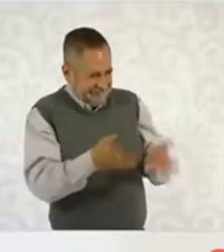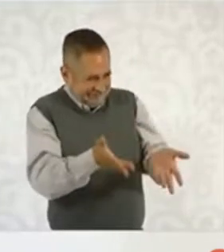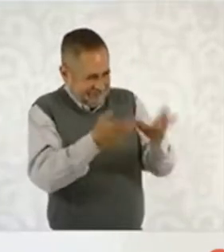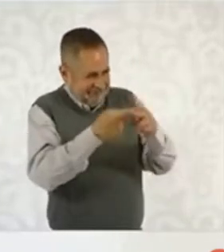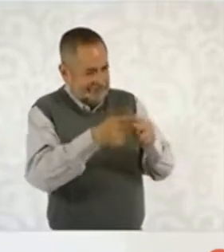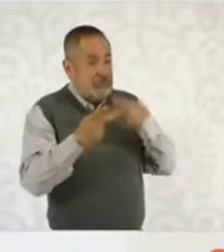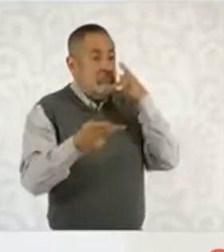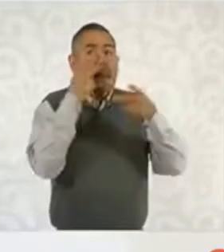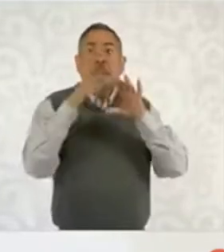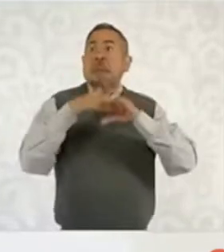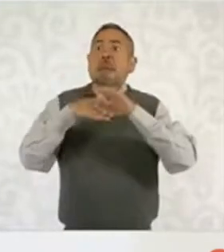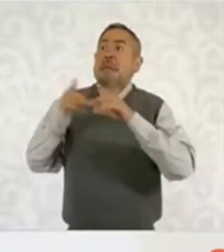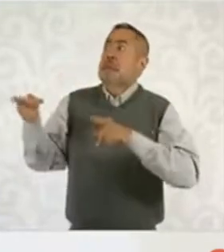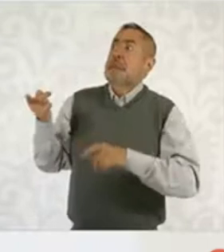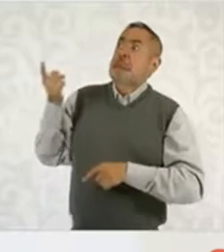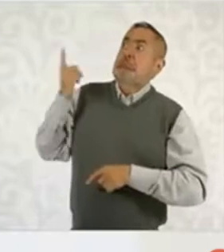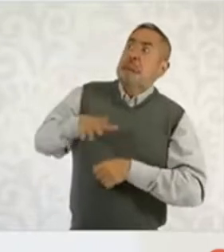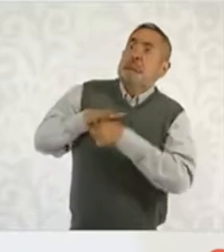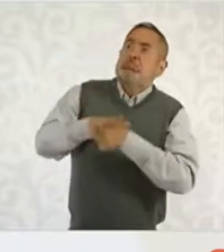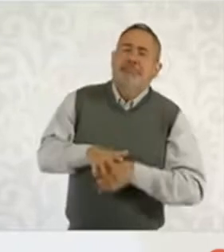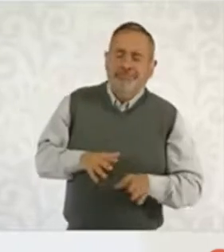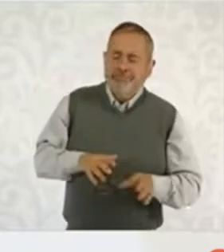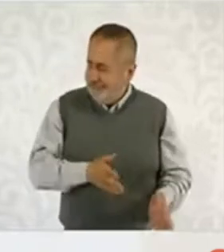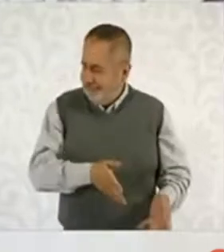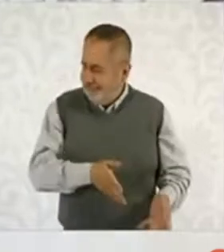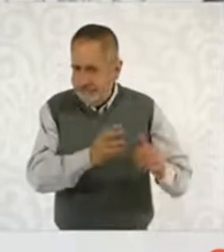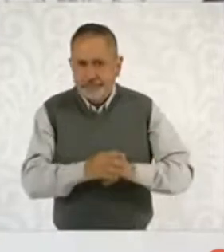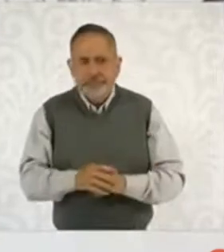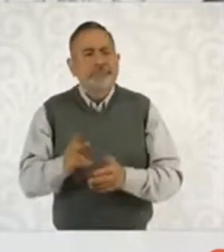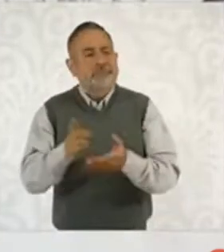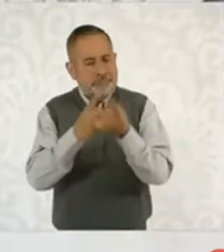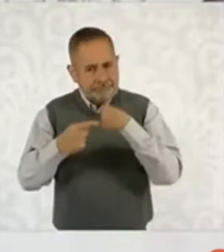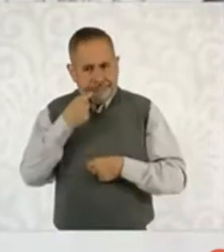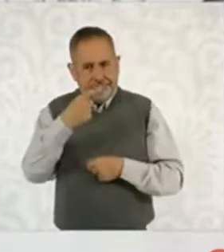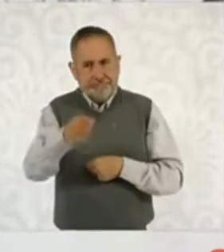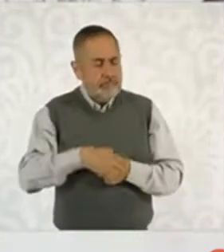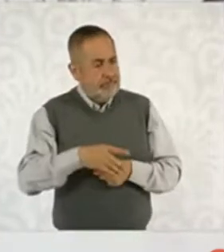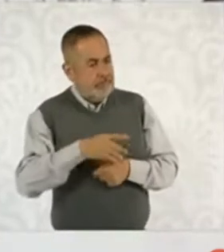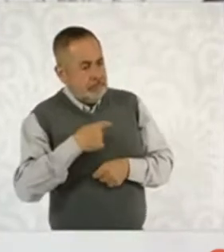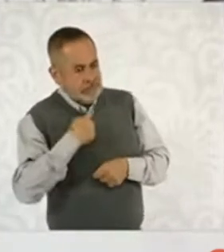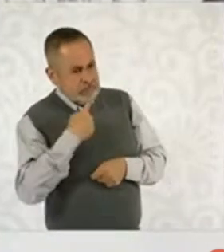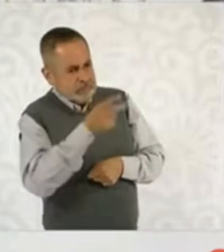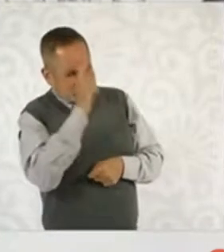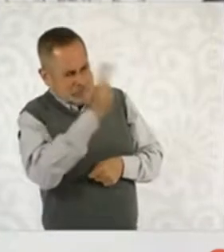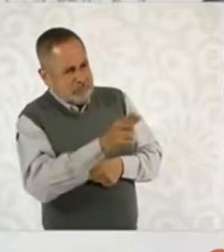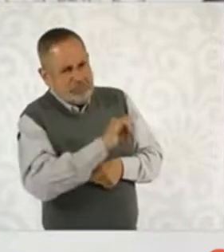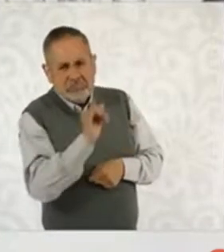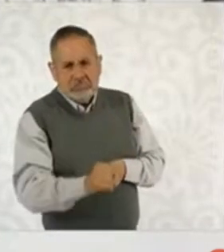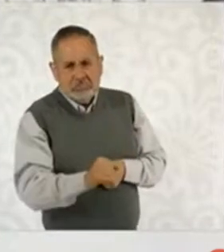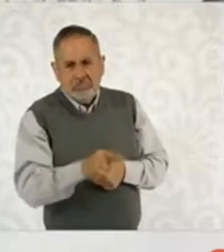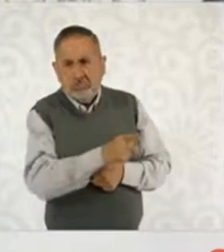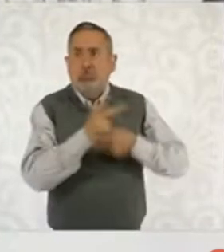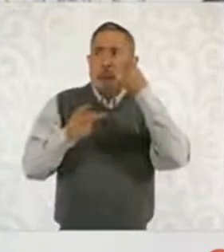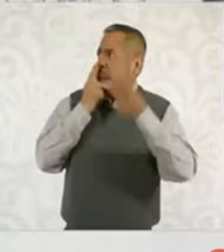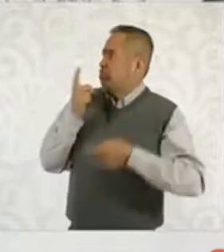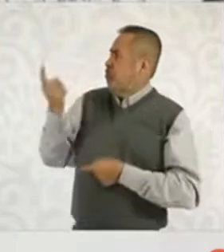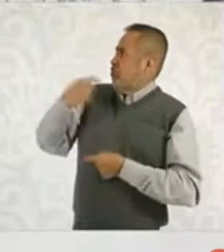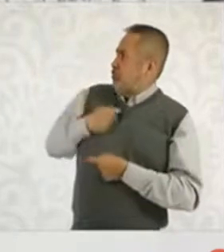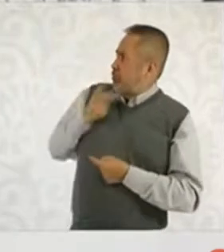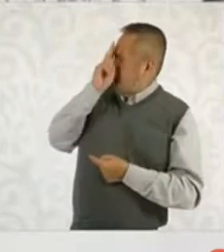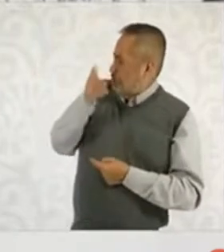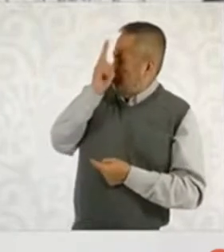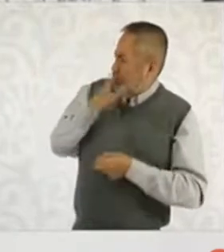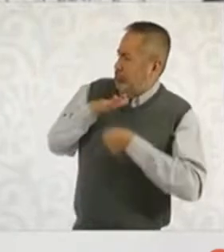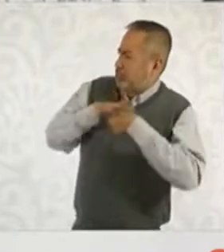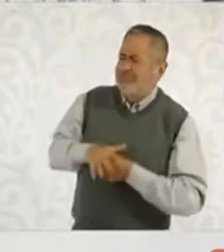a hablar de eso. Y regreso al tema de la censura, porque es que es increíble. O sea, ¿en